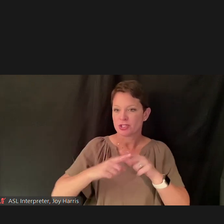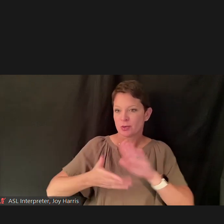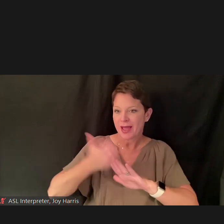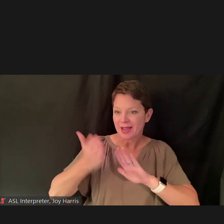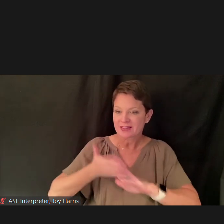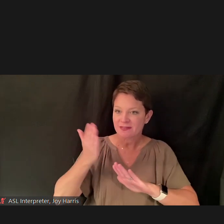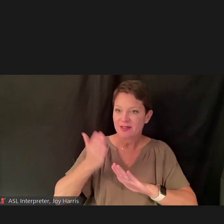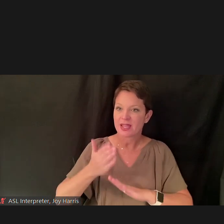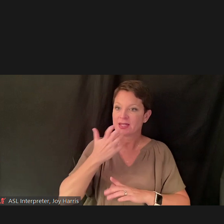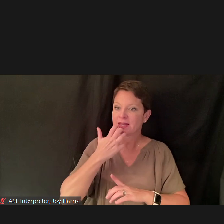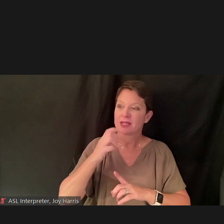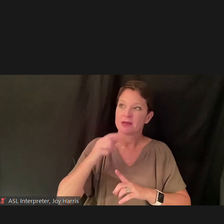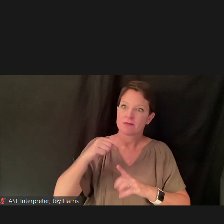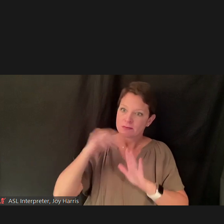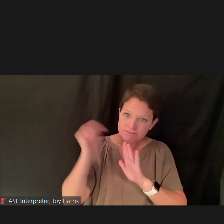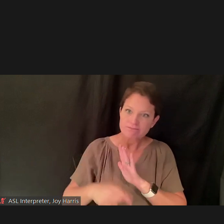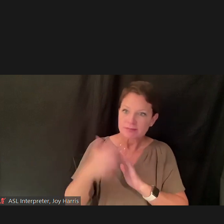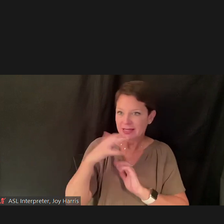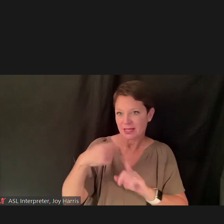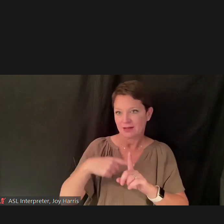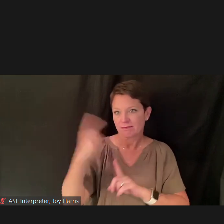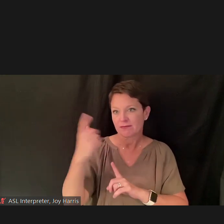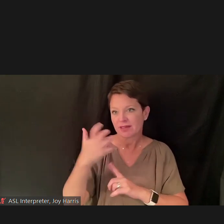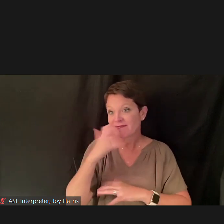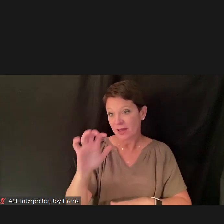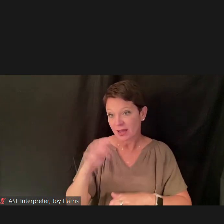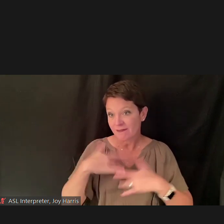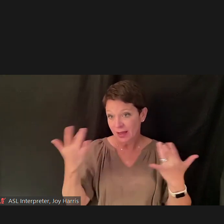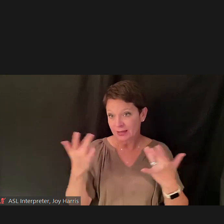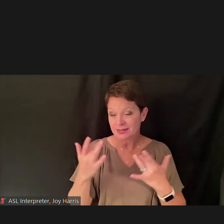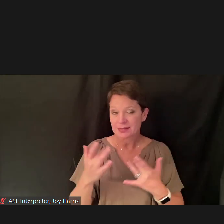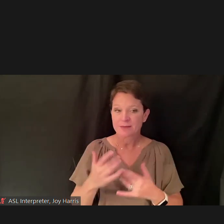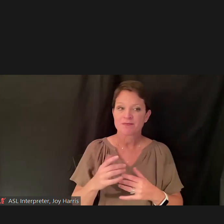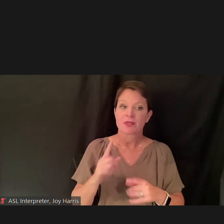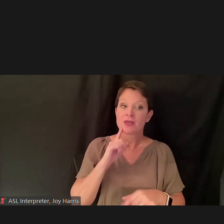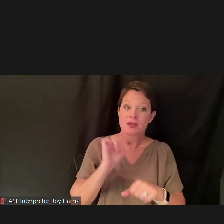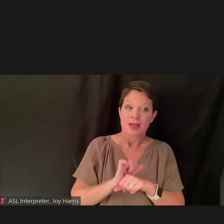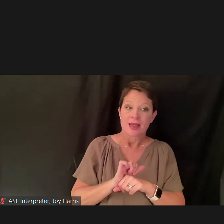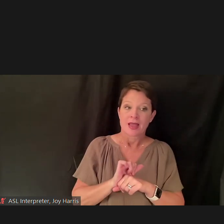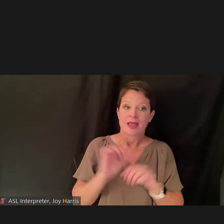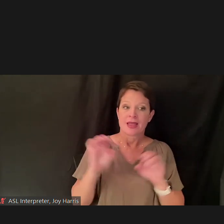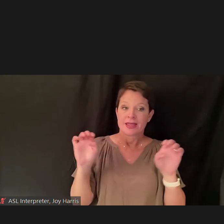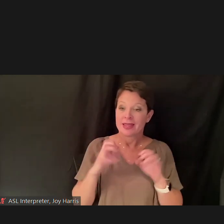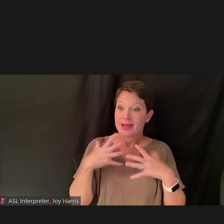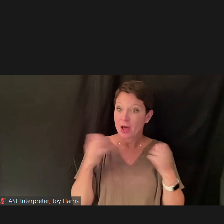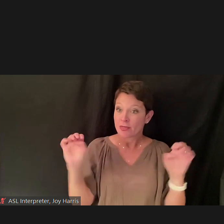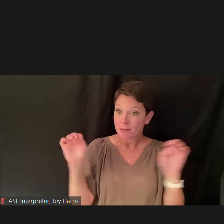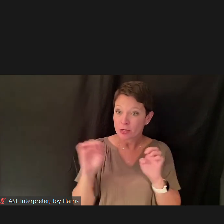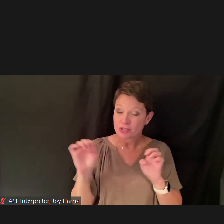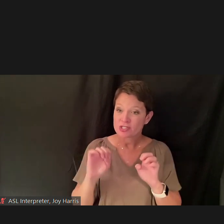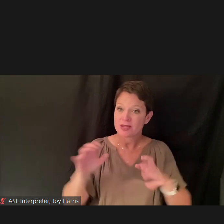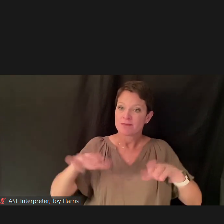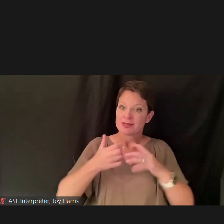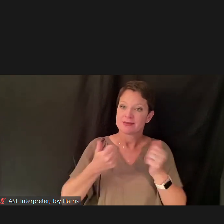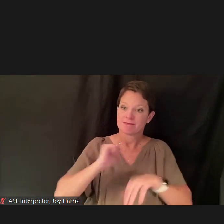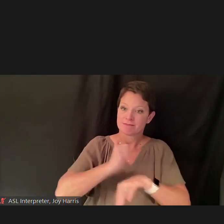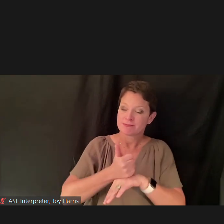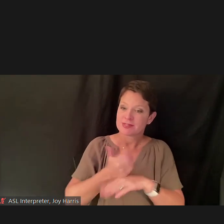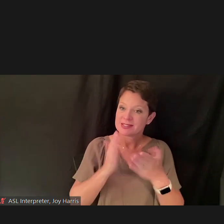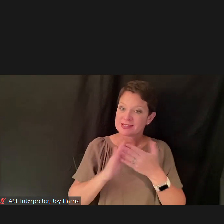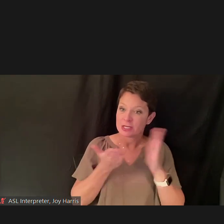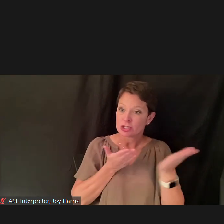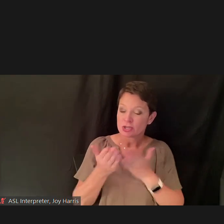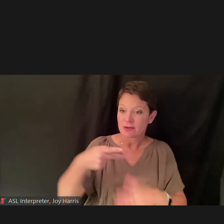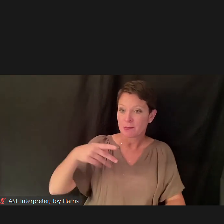para determinar cuándo se va a poner en práctica el fondo de